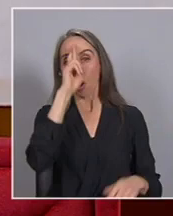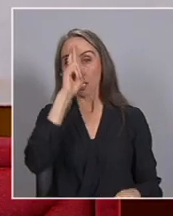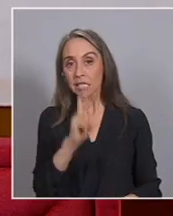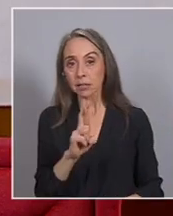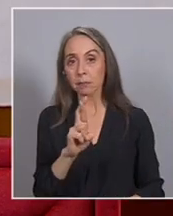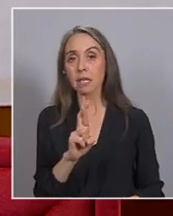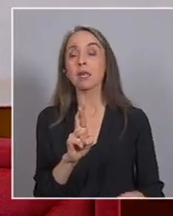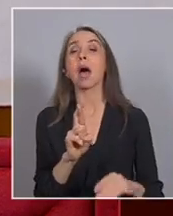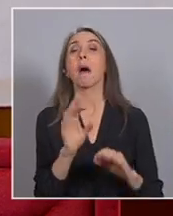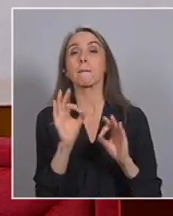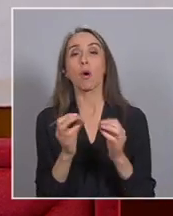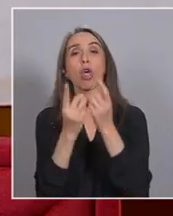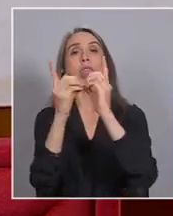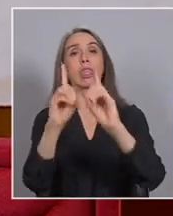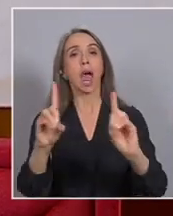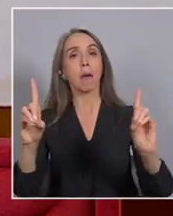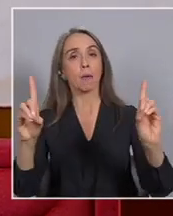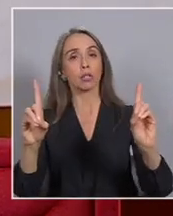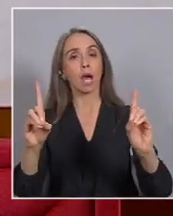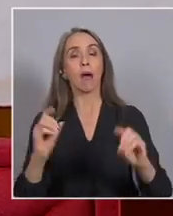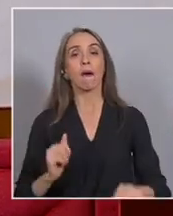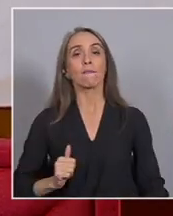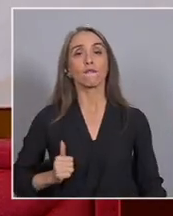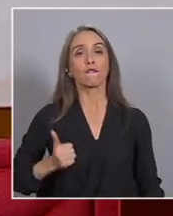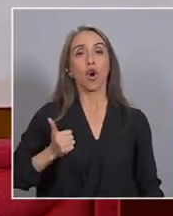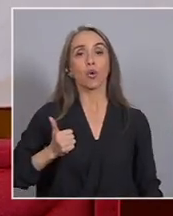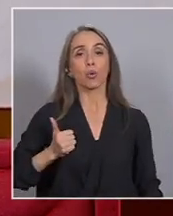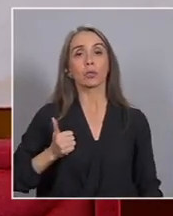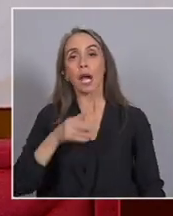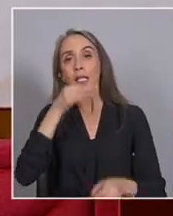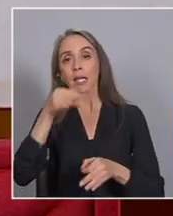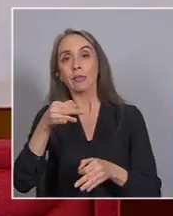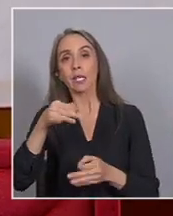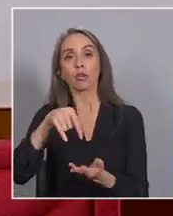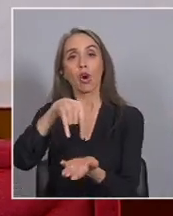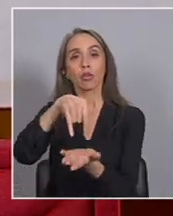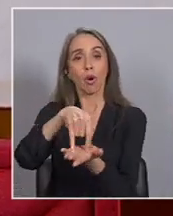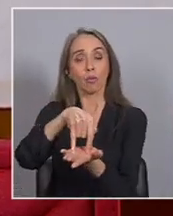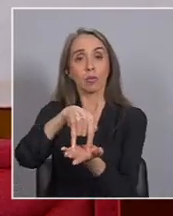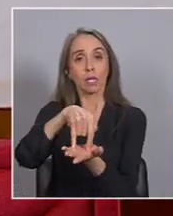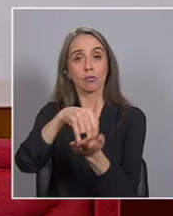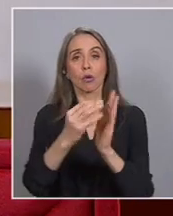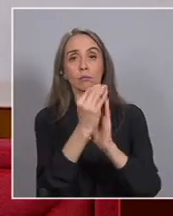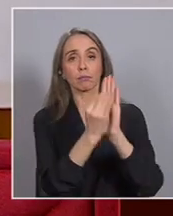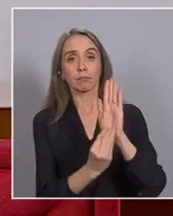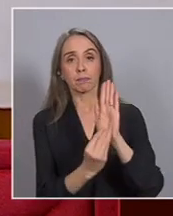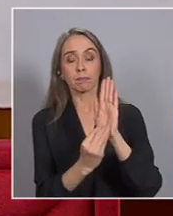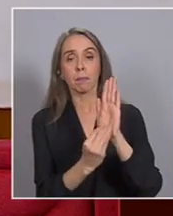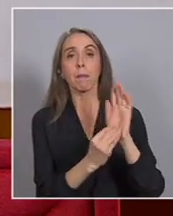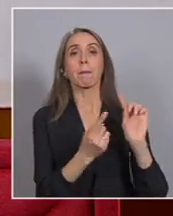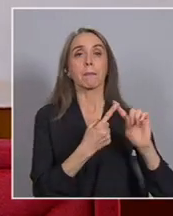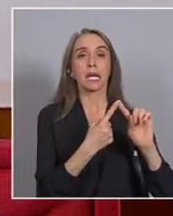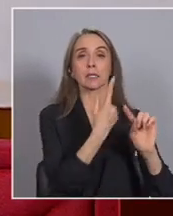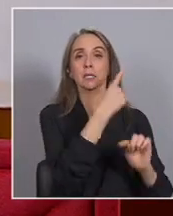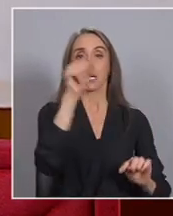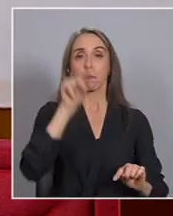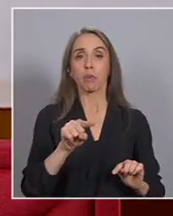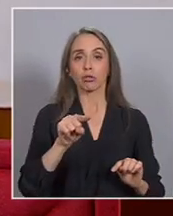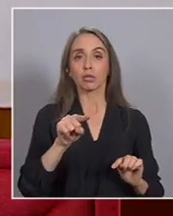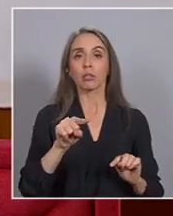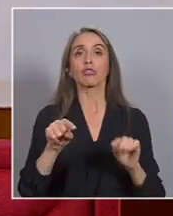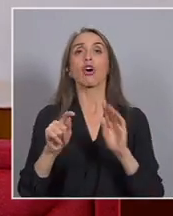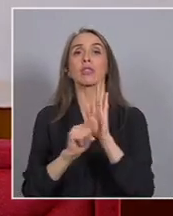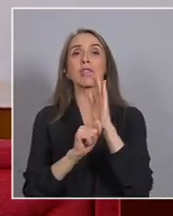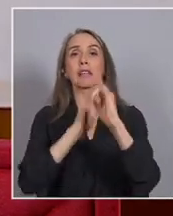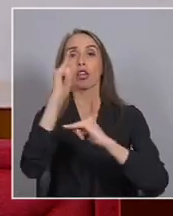como corresponde en democracia la voluntad expresada por el Honorable Congreso Nacional de hacernos parte plena e íntegramente del